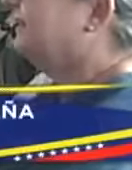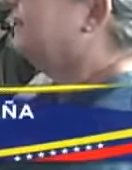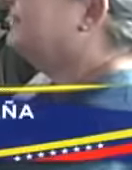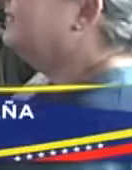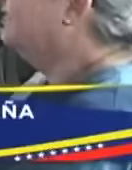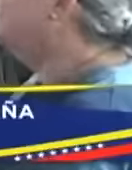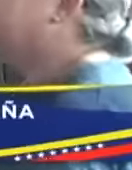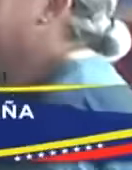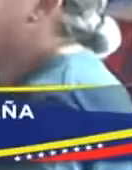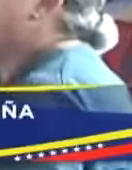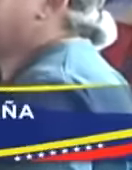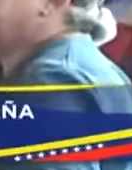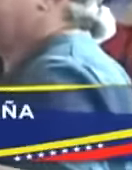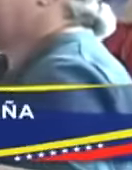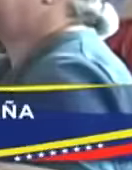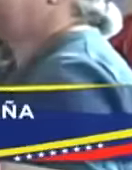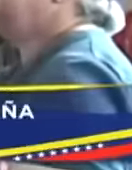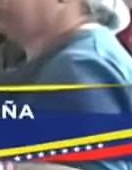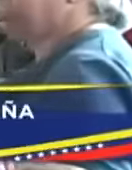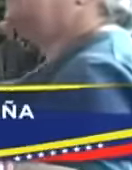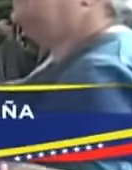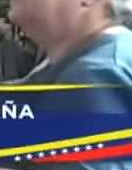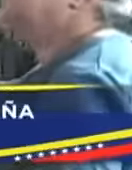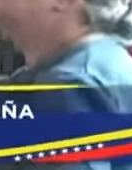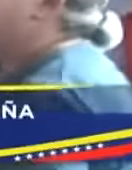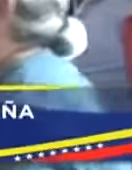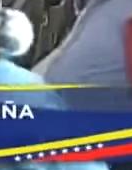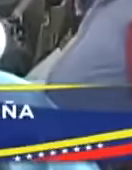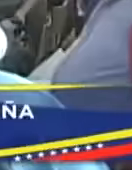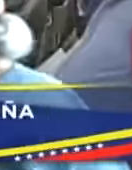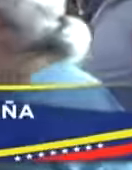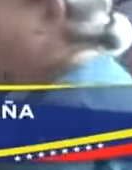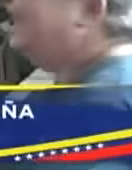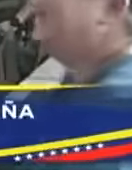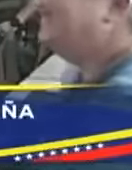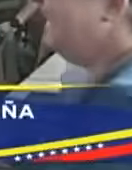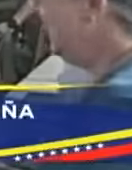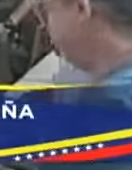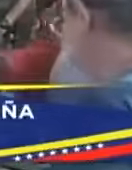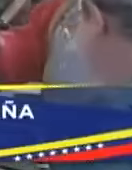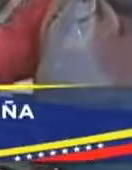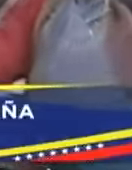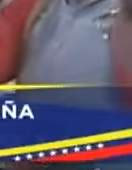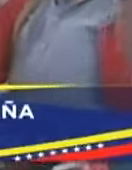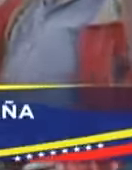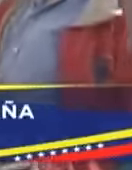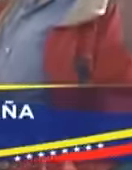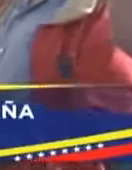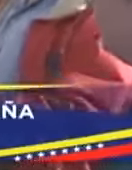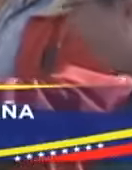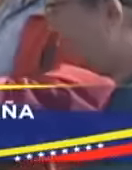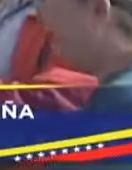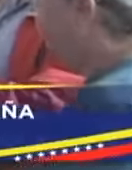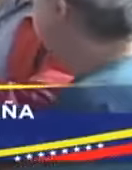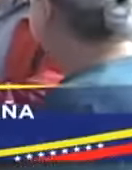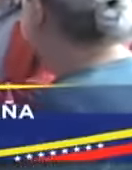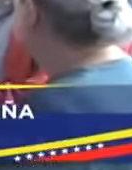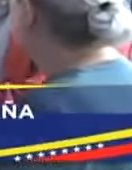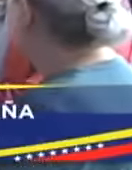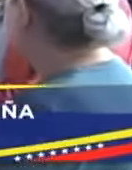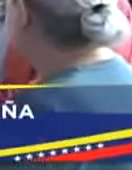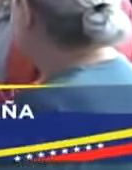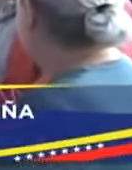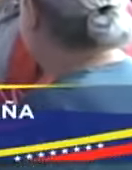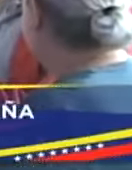la fortaleza de quienes han demostrado un gran compromiso con la construcción y desarrollo del país. Es el saludo a